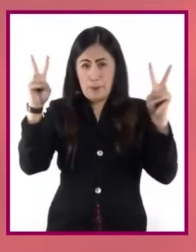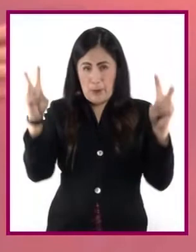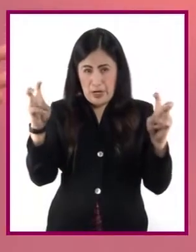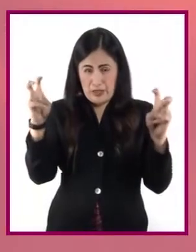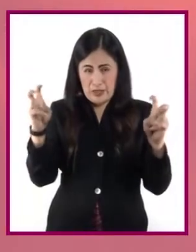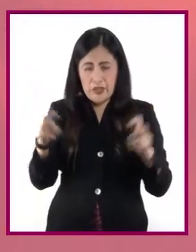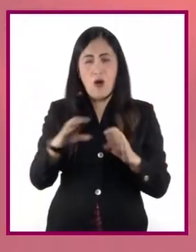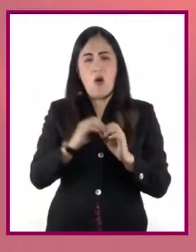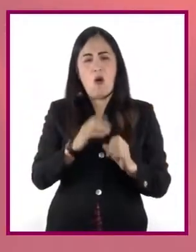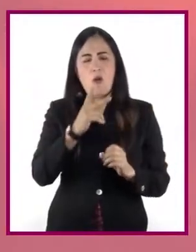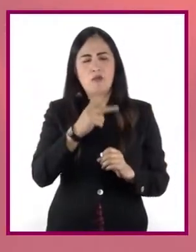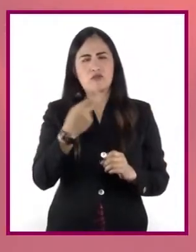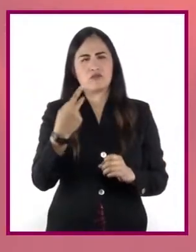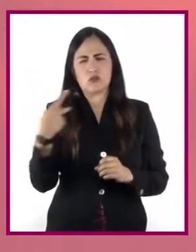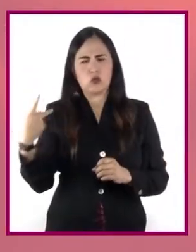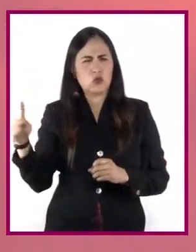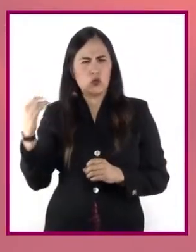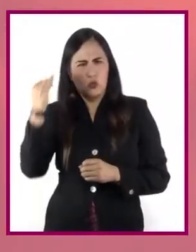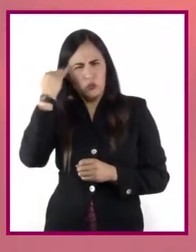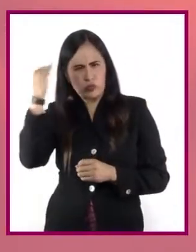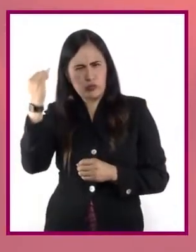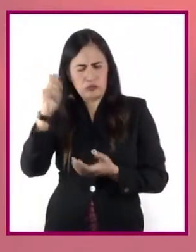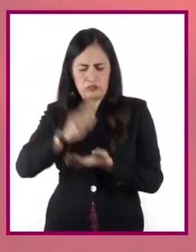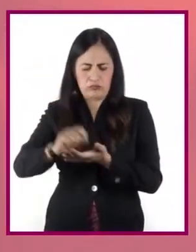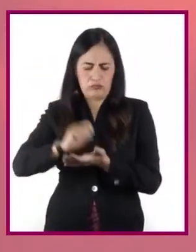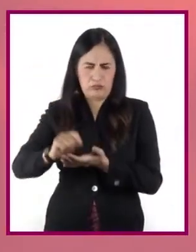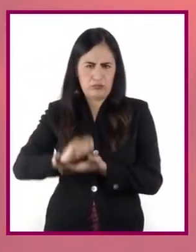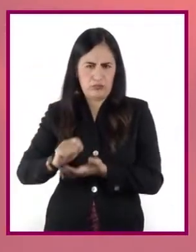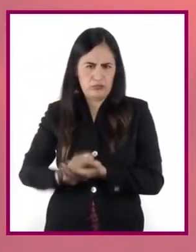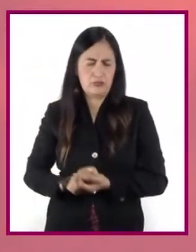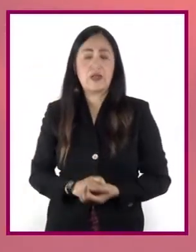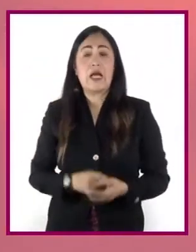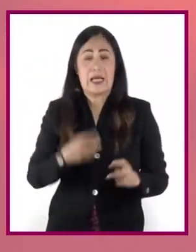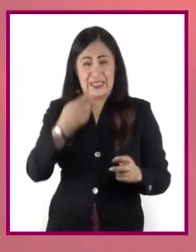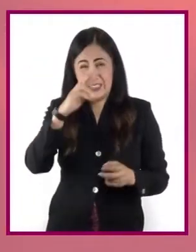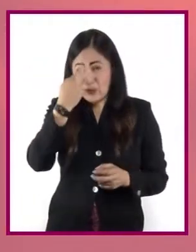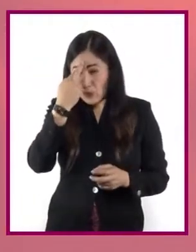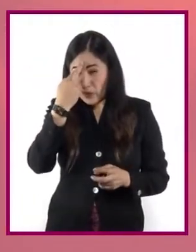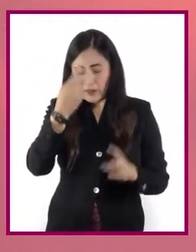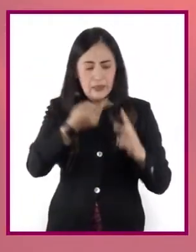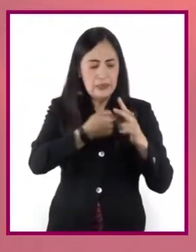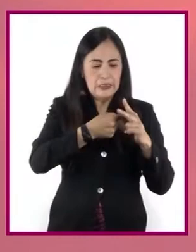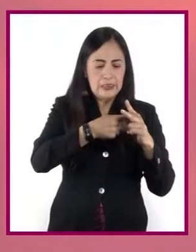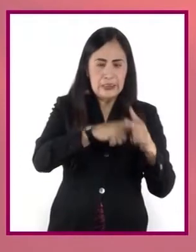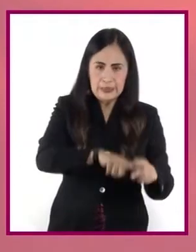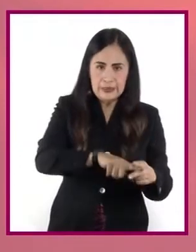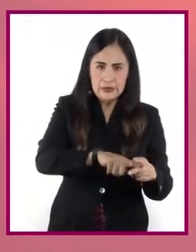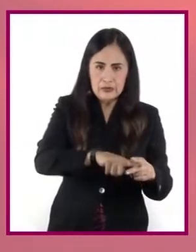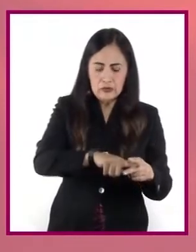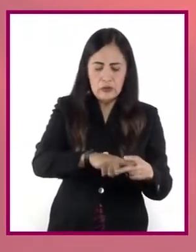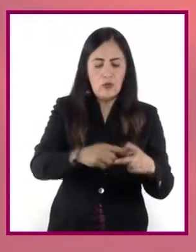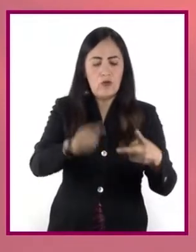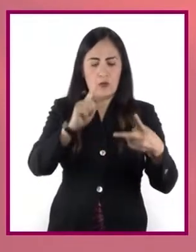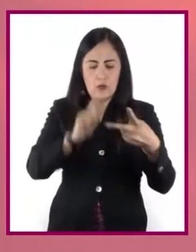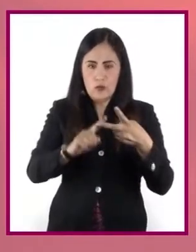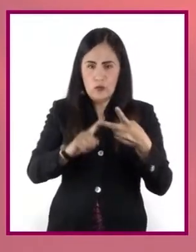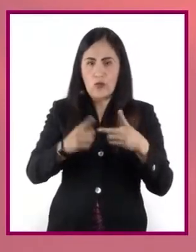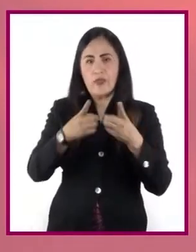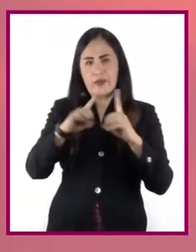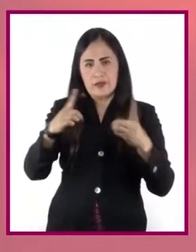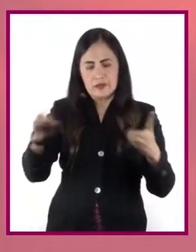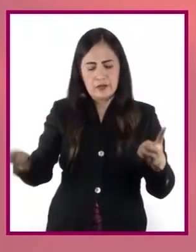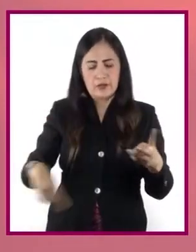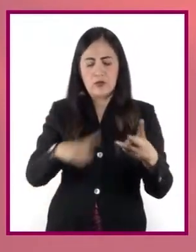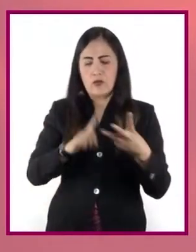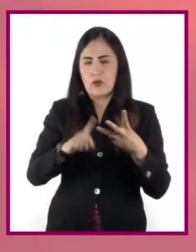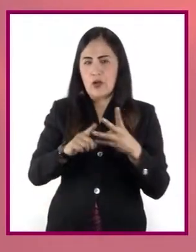parafrasear. Claro, recuerden tener presente el inicio, desarrollo y cierre del mismo. Pongan atención